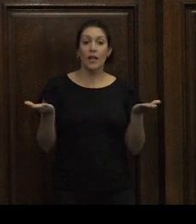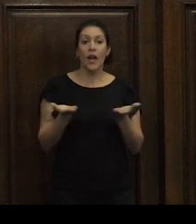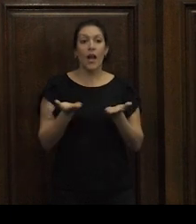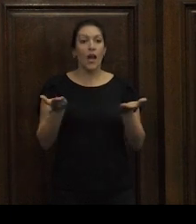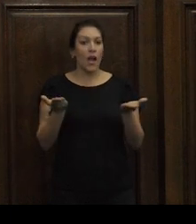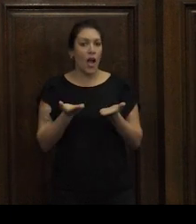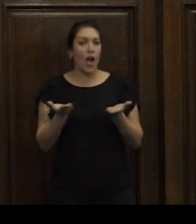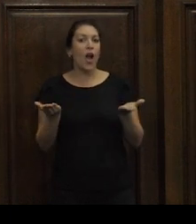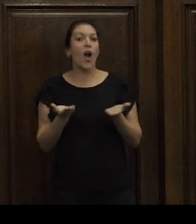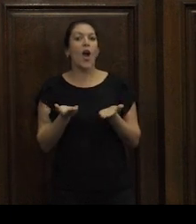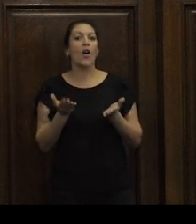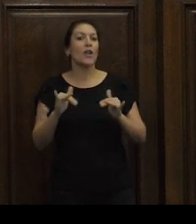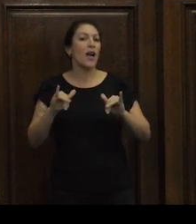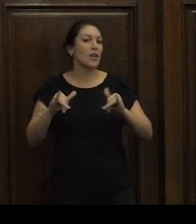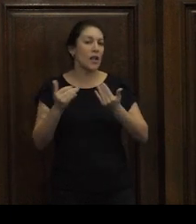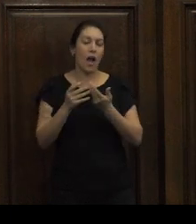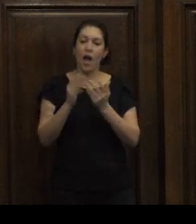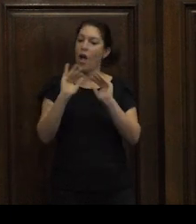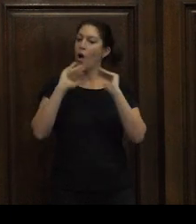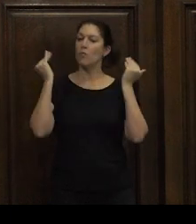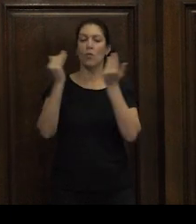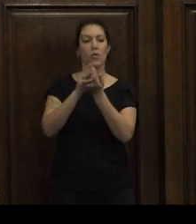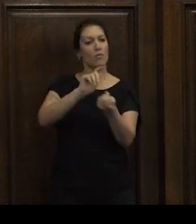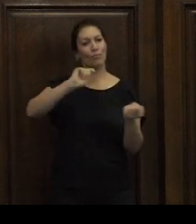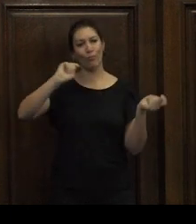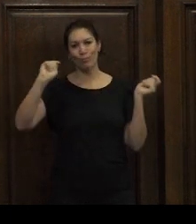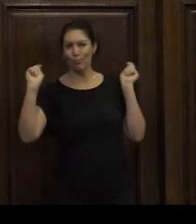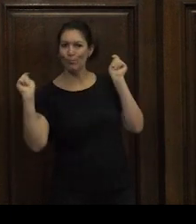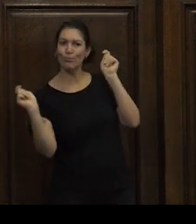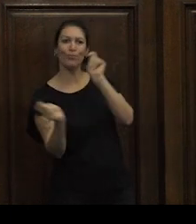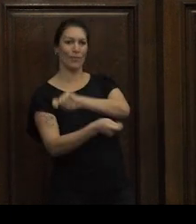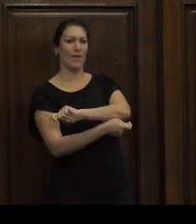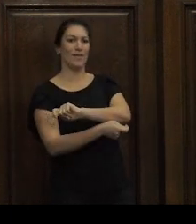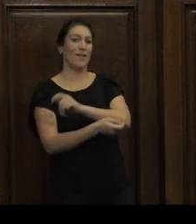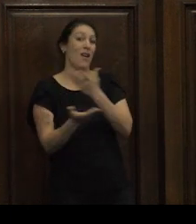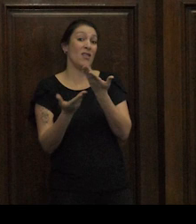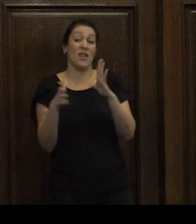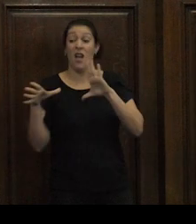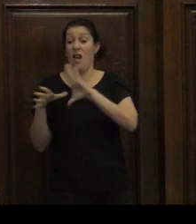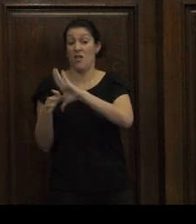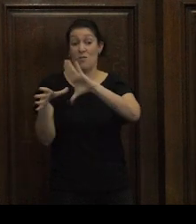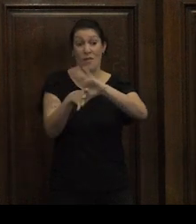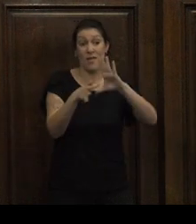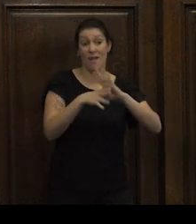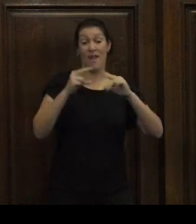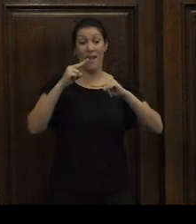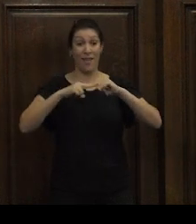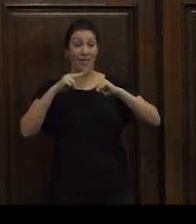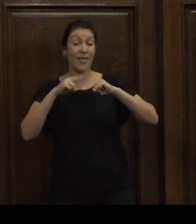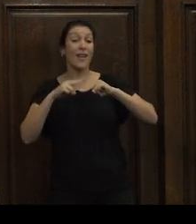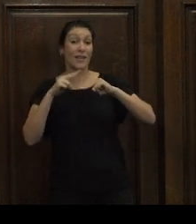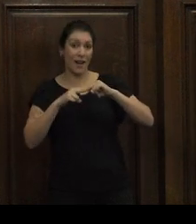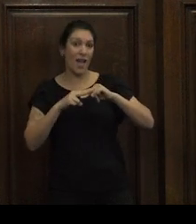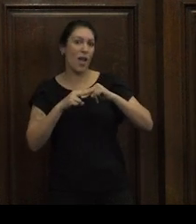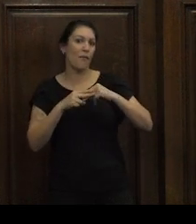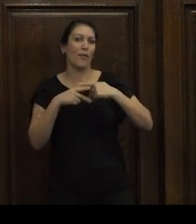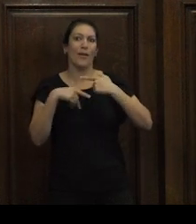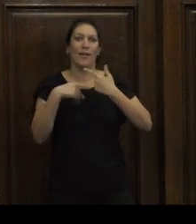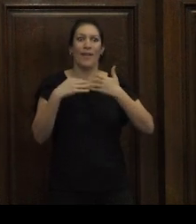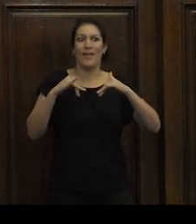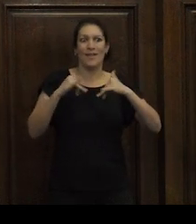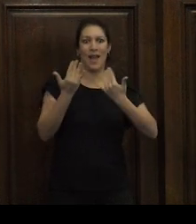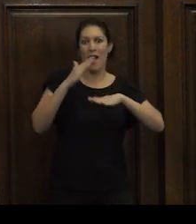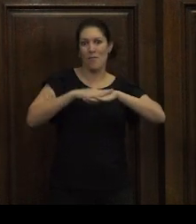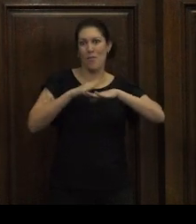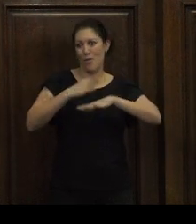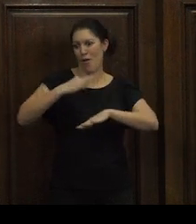Ahora, en un mundo ya muy transformado, en el cual nos hemos vuelto compatibles con las tecnologías digitales para hacer cada vez más cosas y